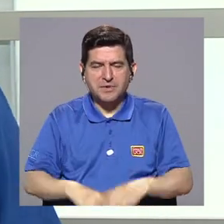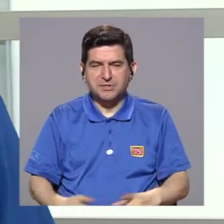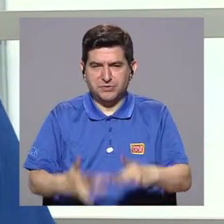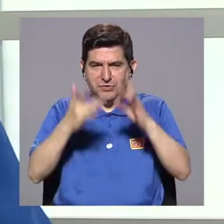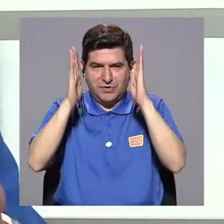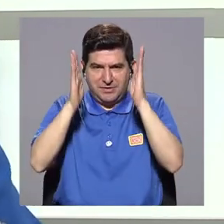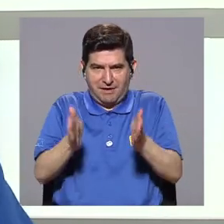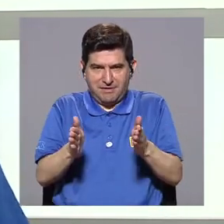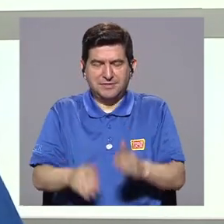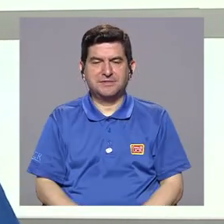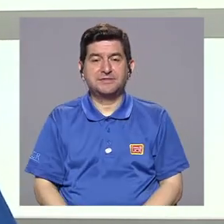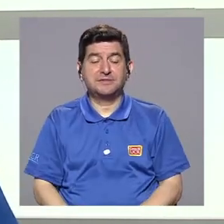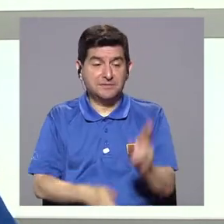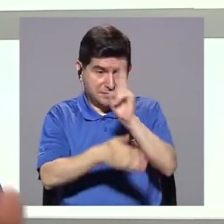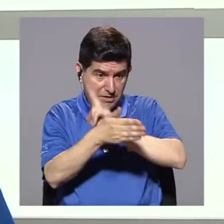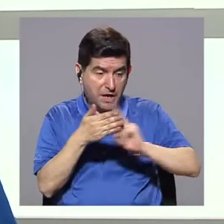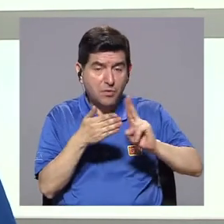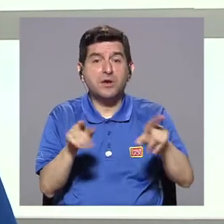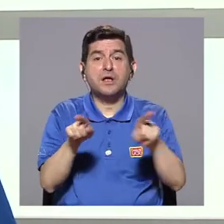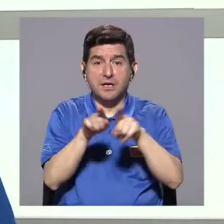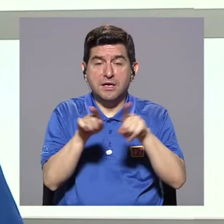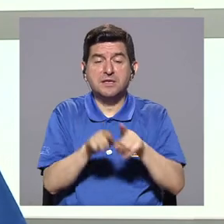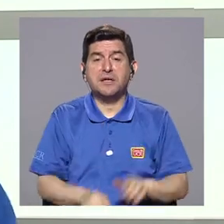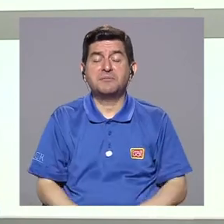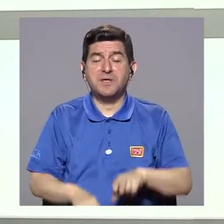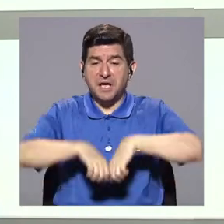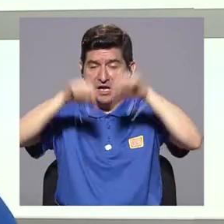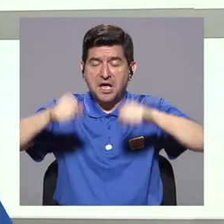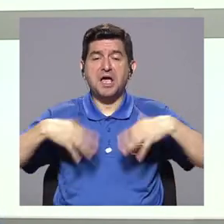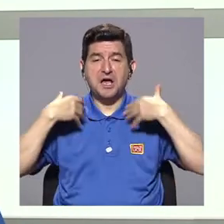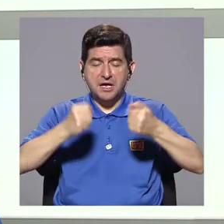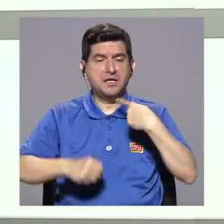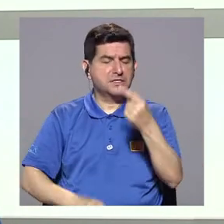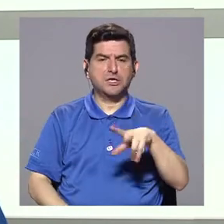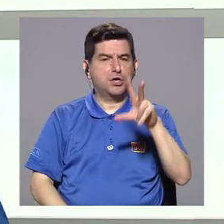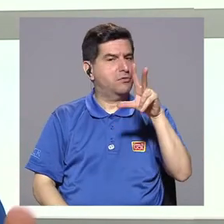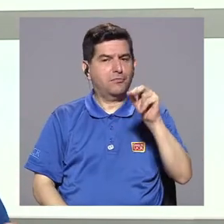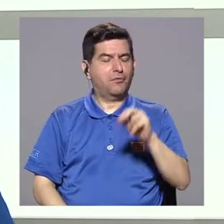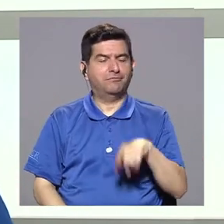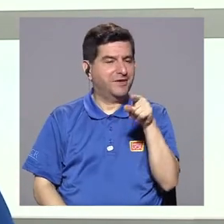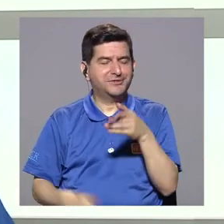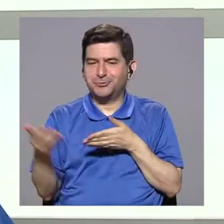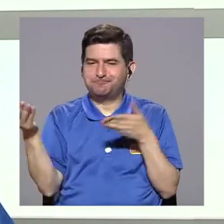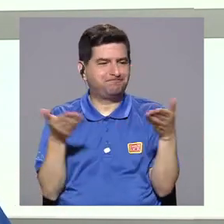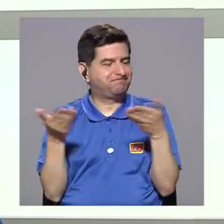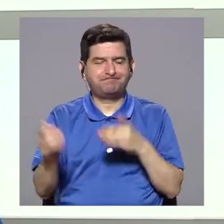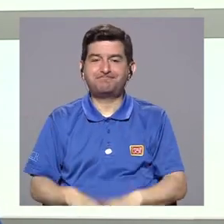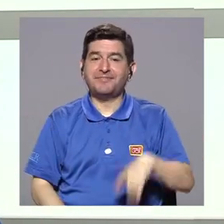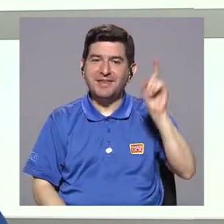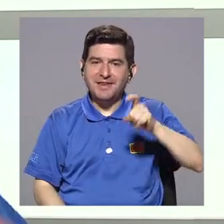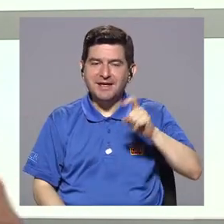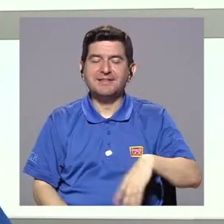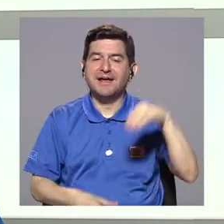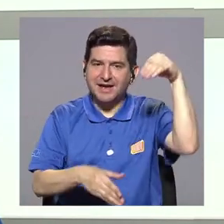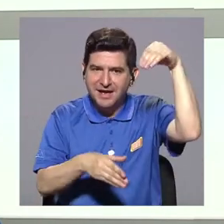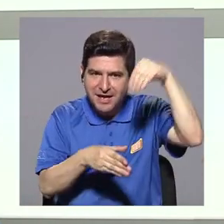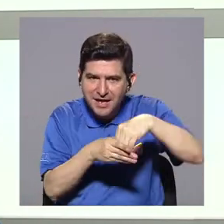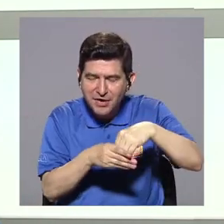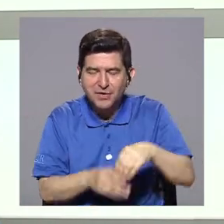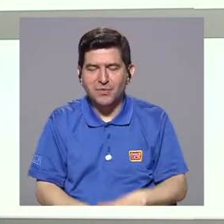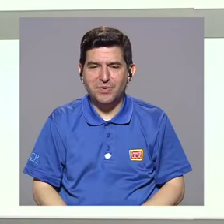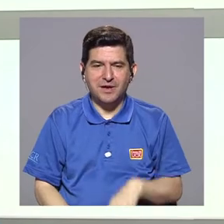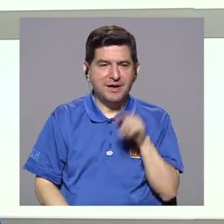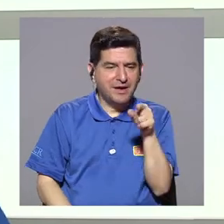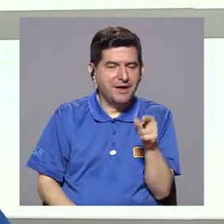de gente pensante que está en las universidades, pero también está en el sistema de salud y que puede decir, no, mire, no nos está sirviendo, necesitamos